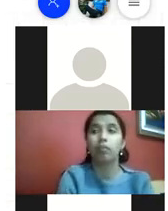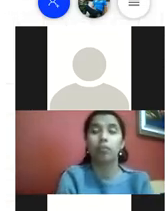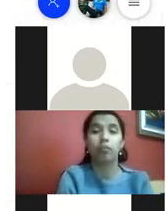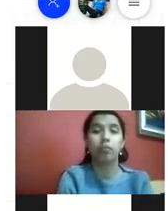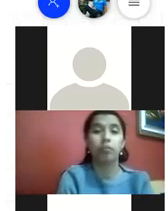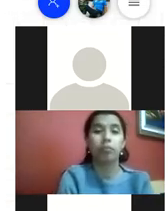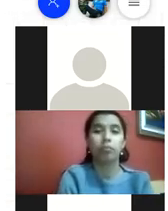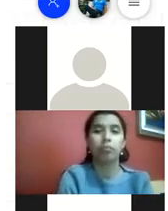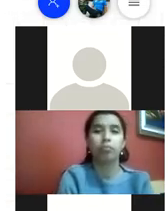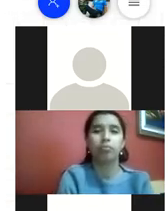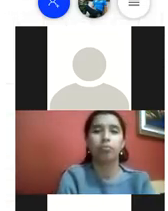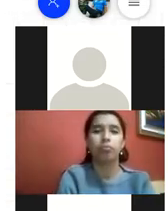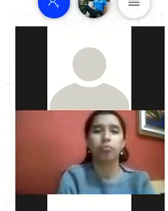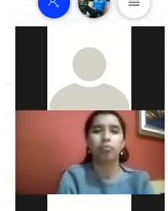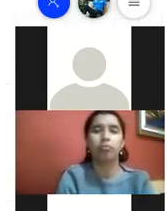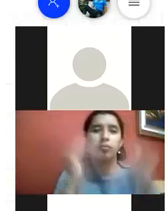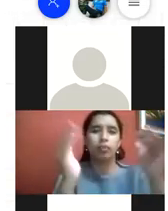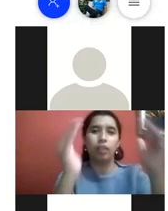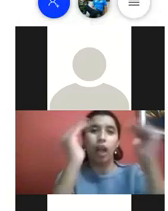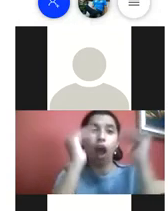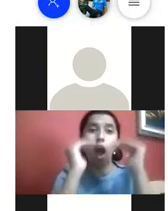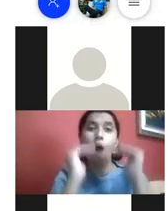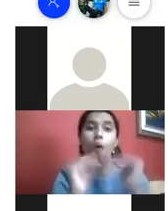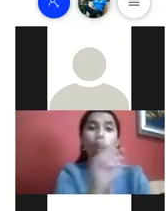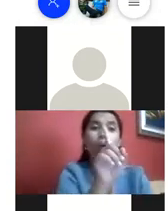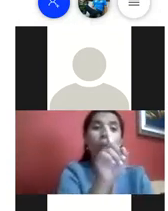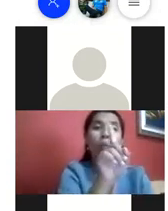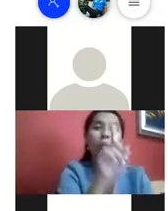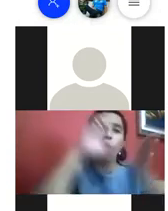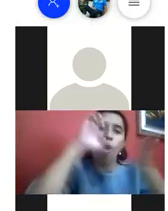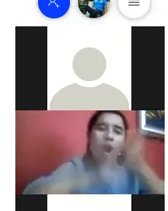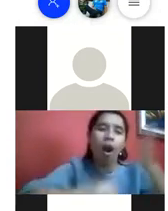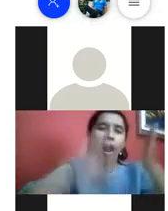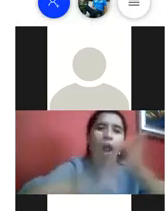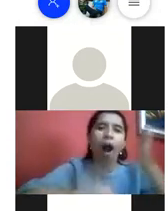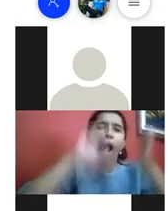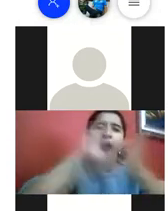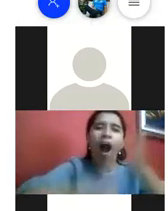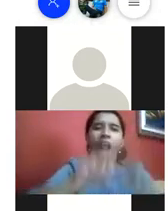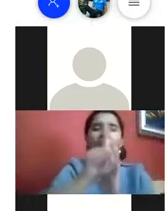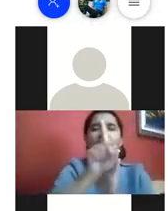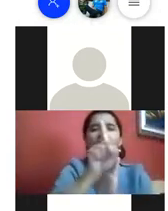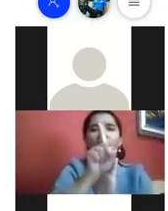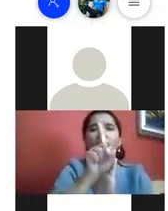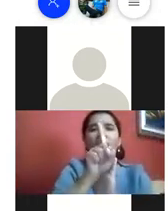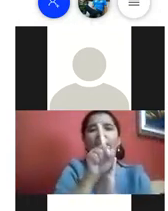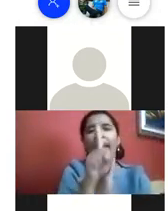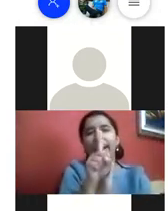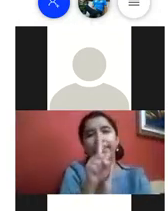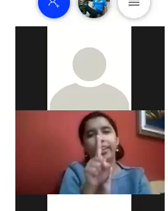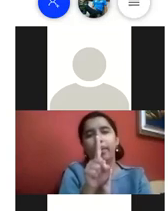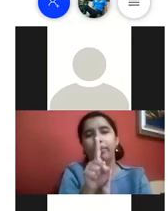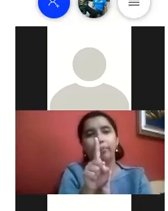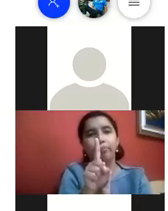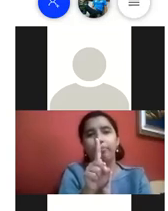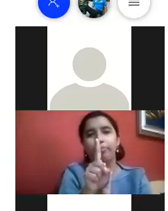Entonces, el siguiente paso es plantear 1 menos la probabilidad de Z menor que